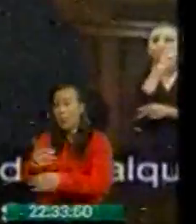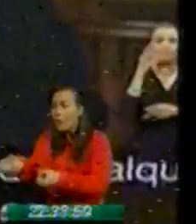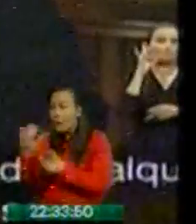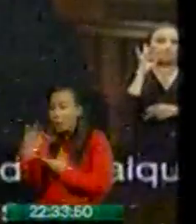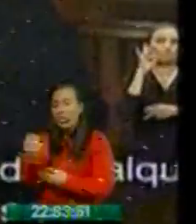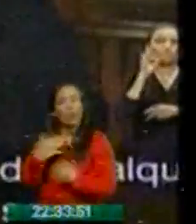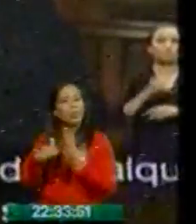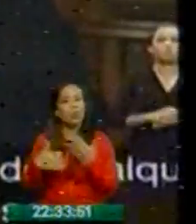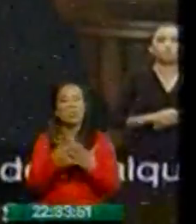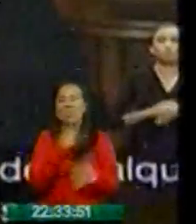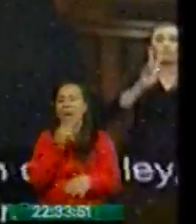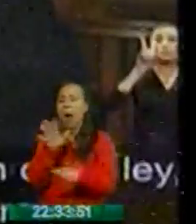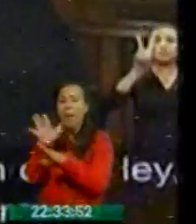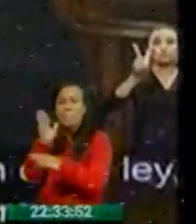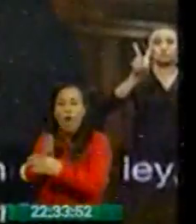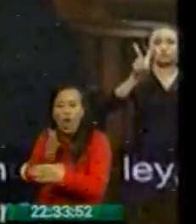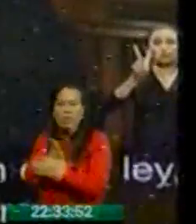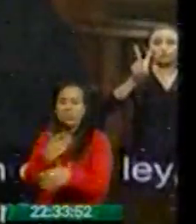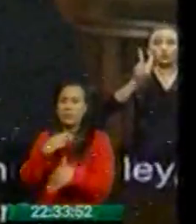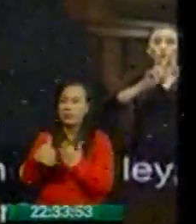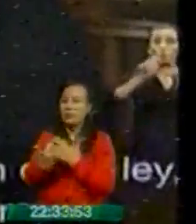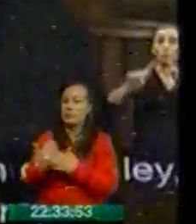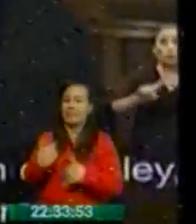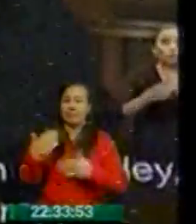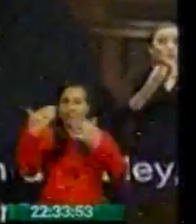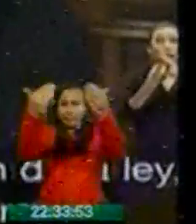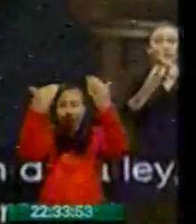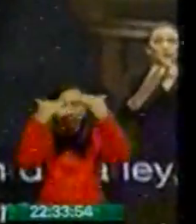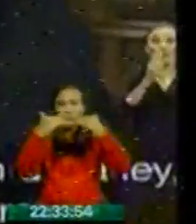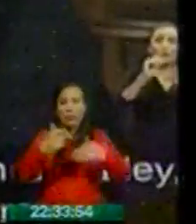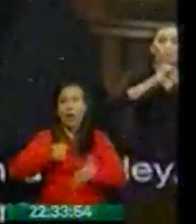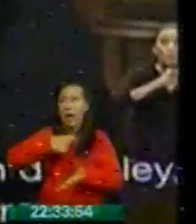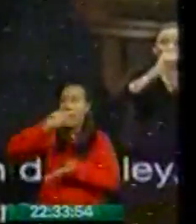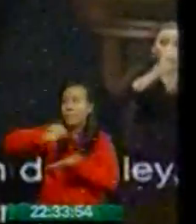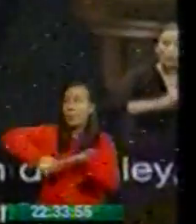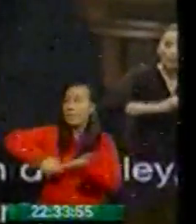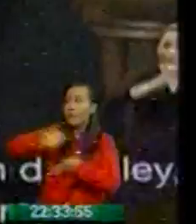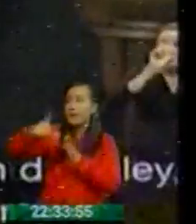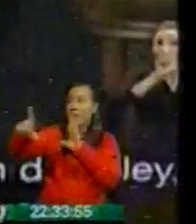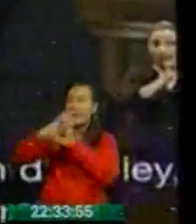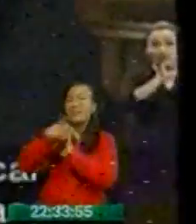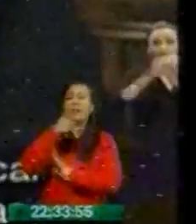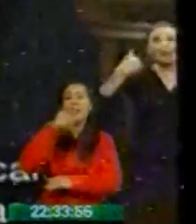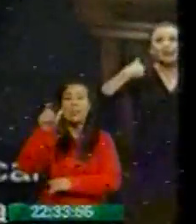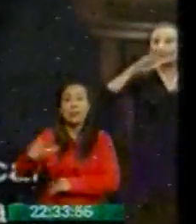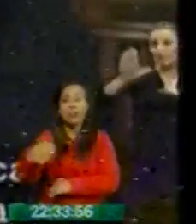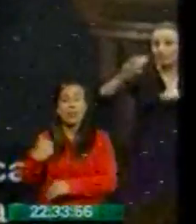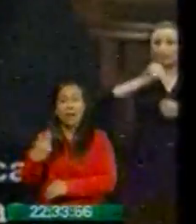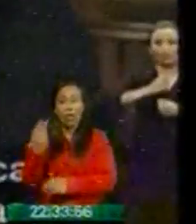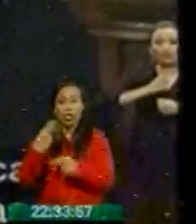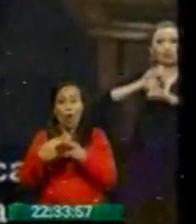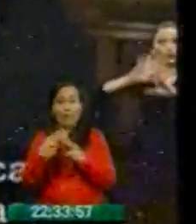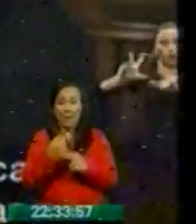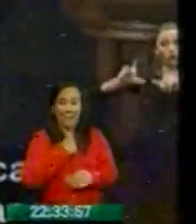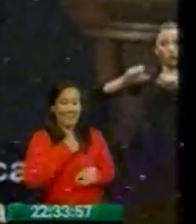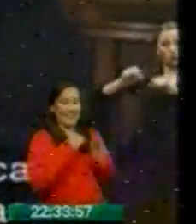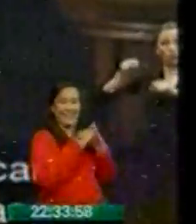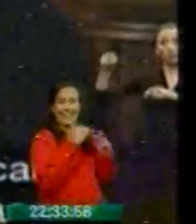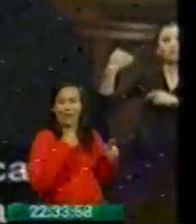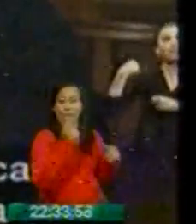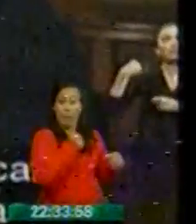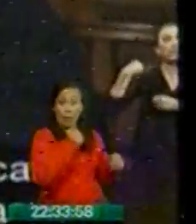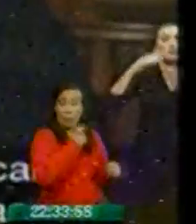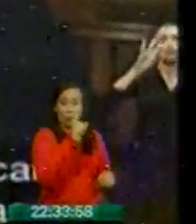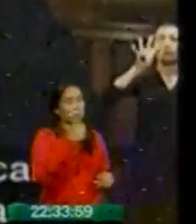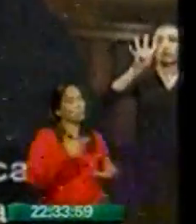retaliación o de acoso. Séptimo, a partir de la aprobación de la ley, quienes tengan a su nombre bienes que no les pertenezcan tendrán